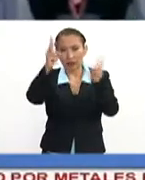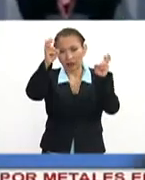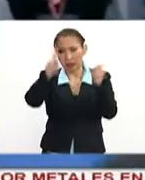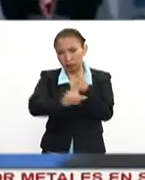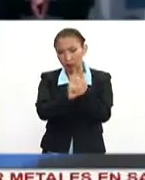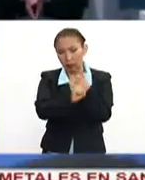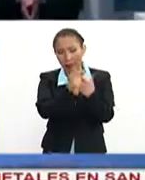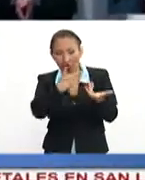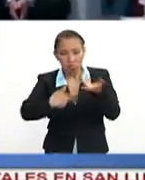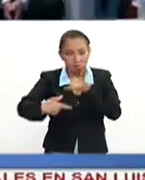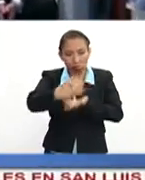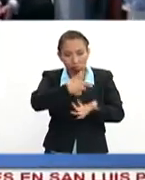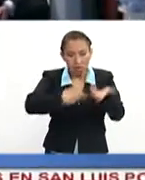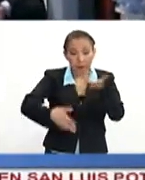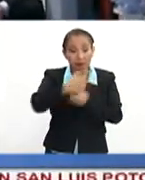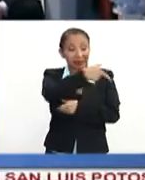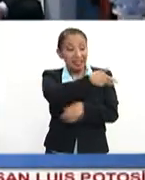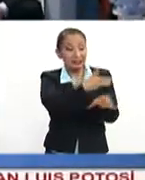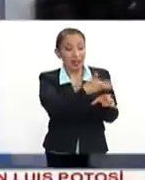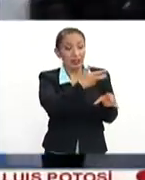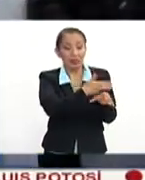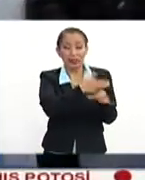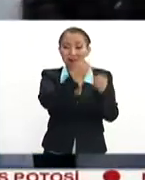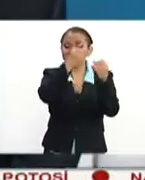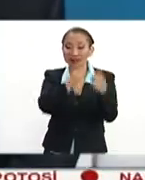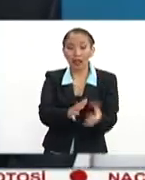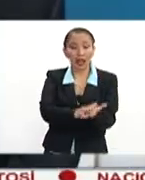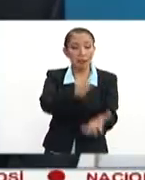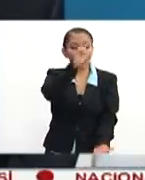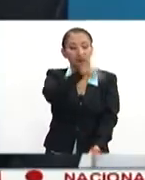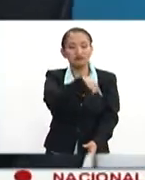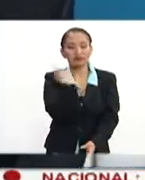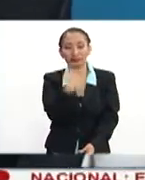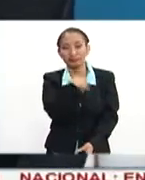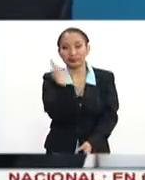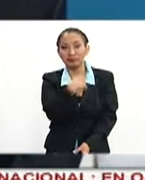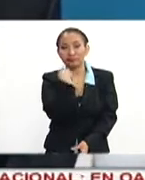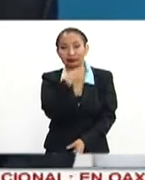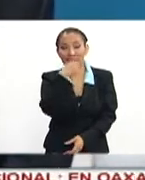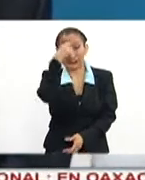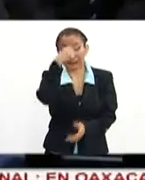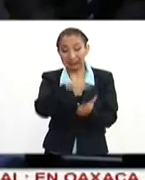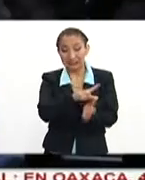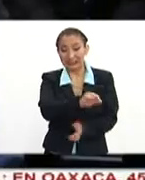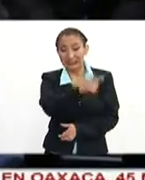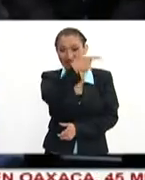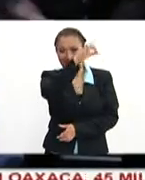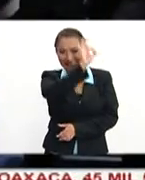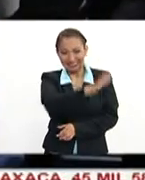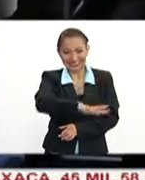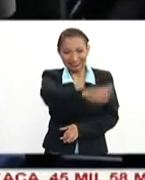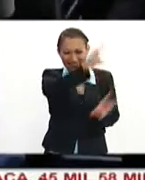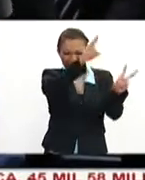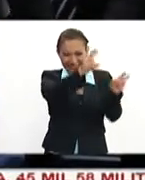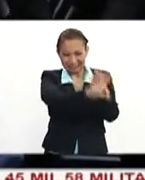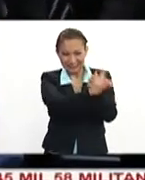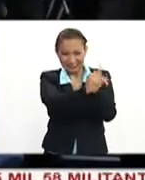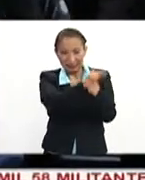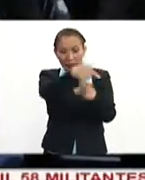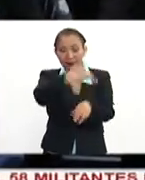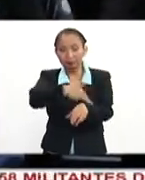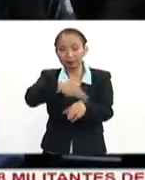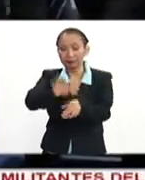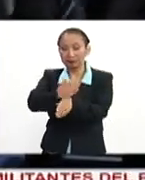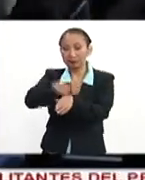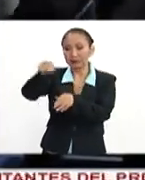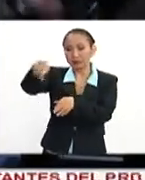y como tú lo decías, Pati, Estados Unidos ha perdido la mayoría de ellos. Se estima que el 77% de los casos han sido resueltos a